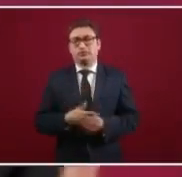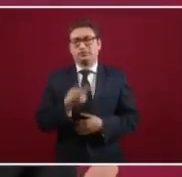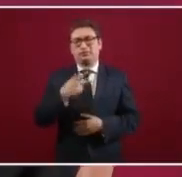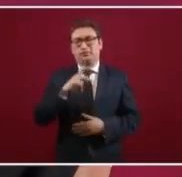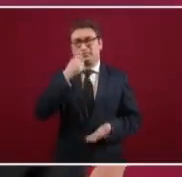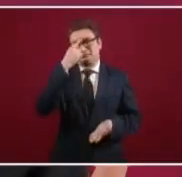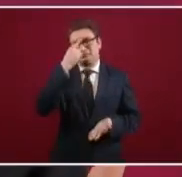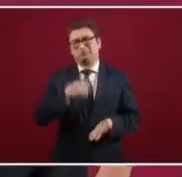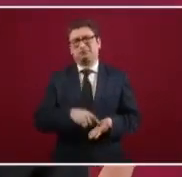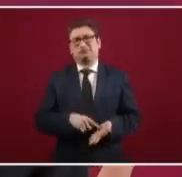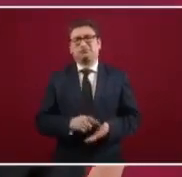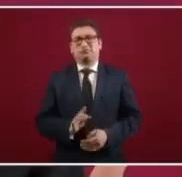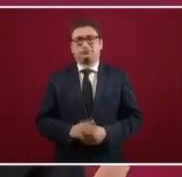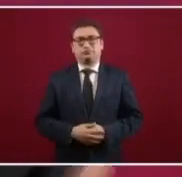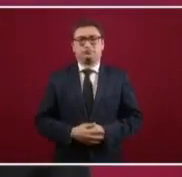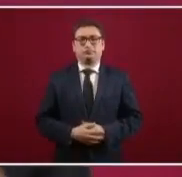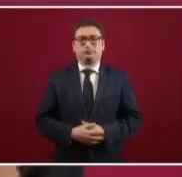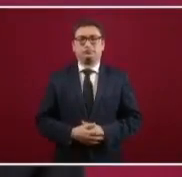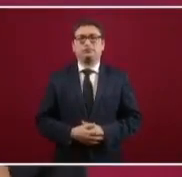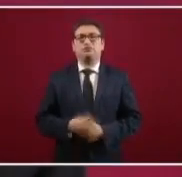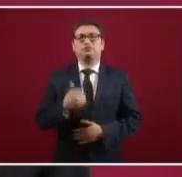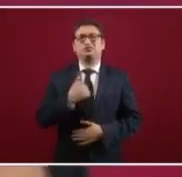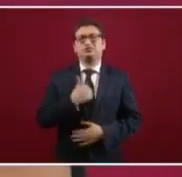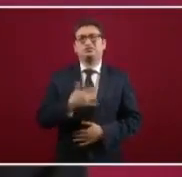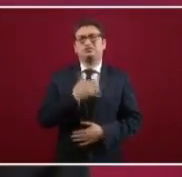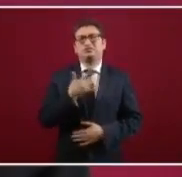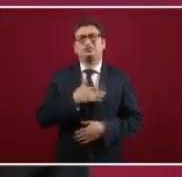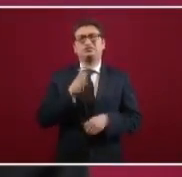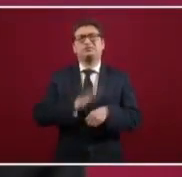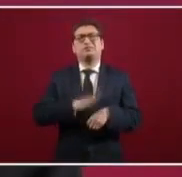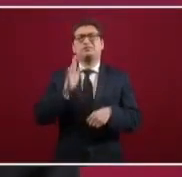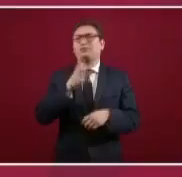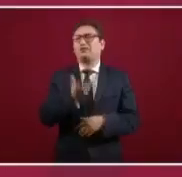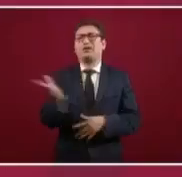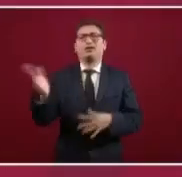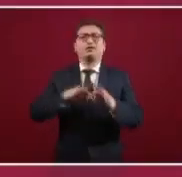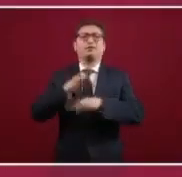creo lo veo más espontáneo